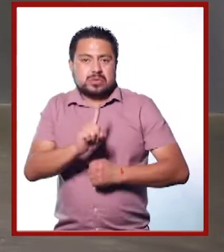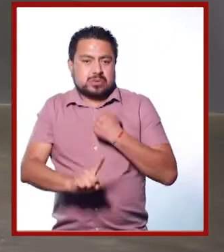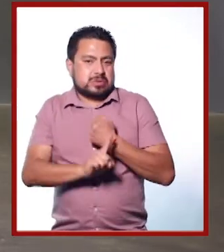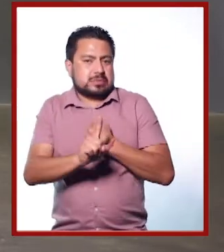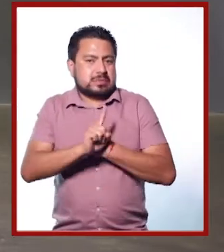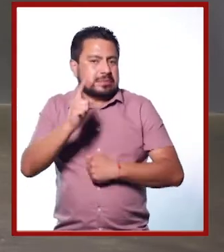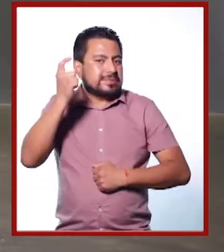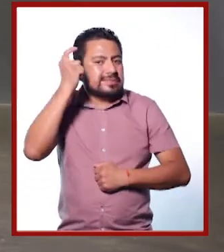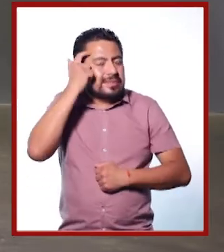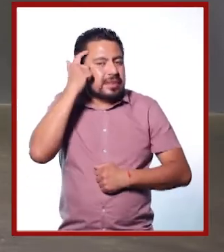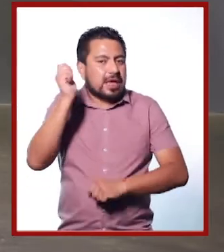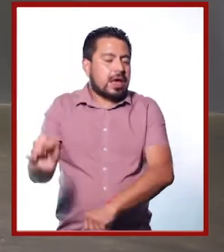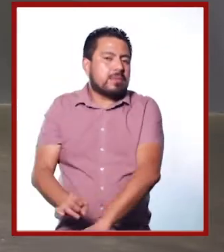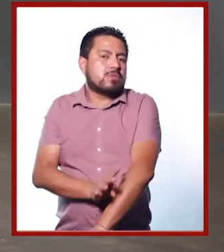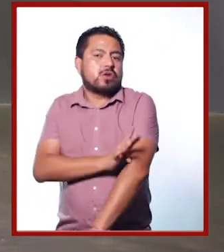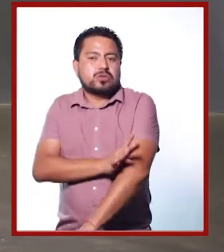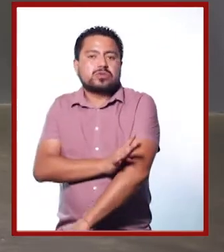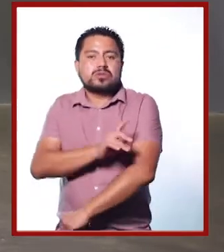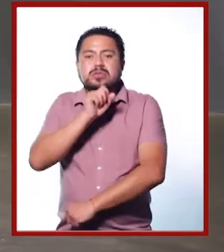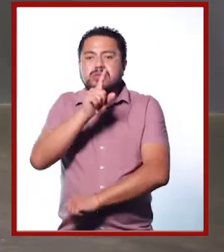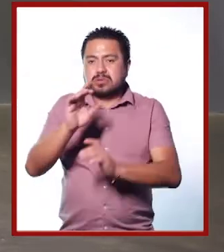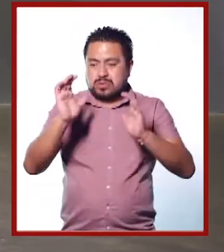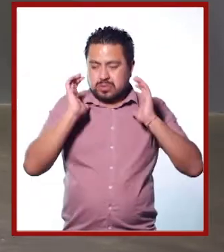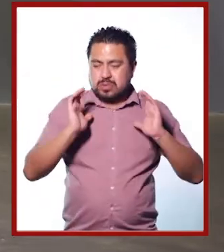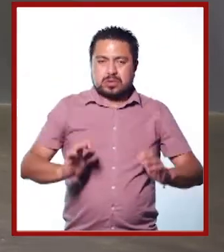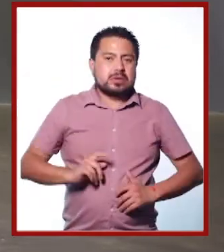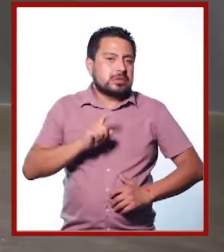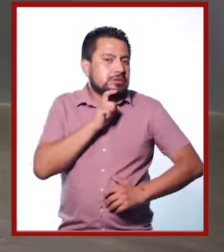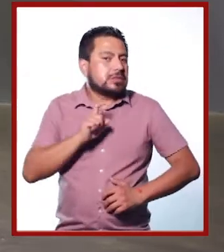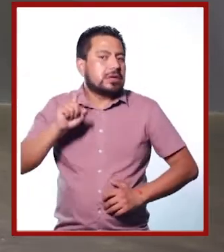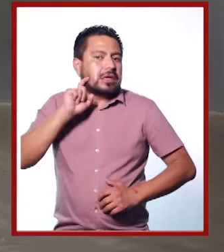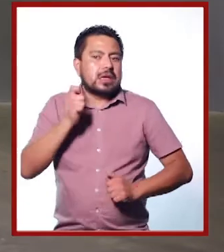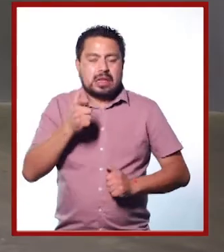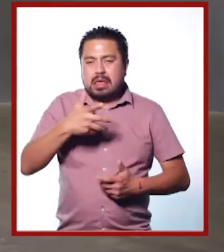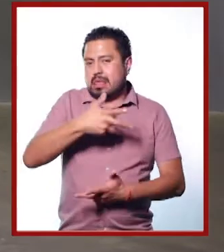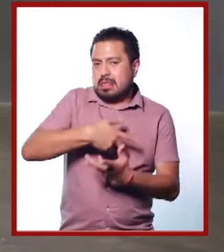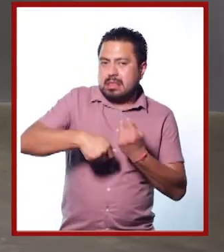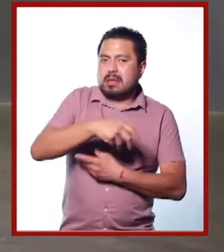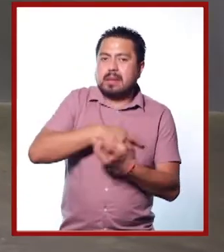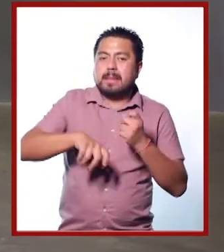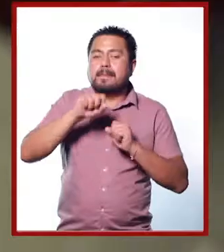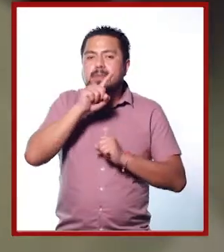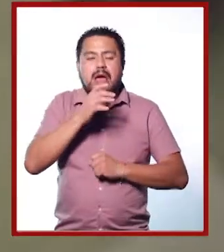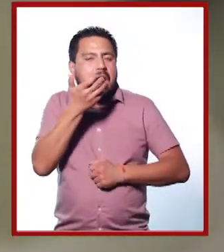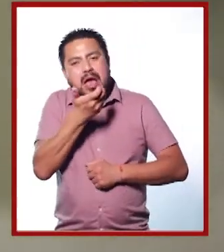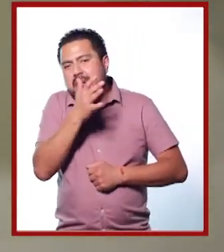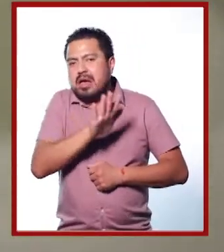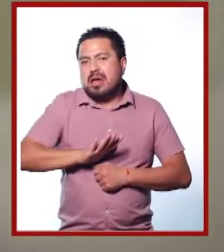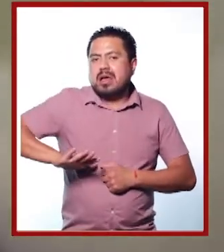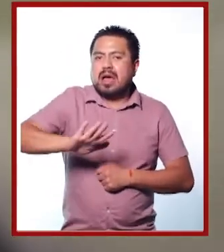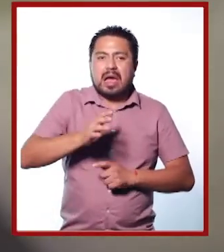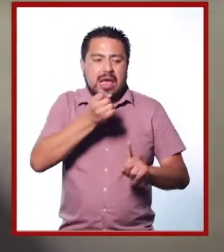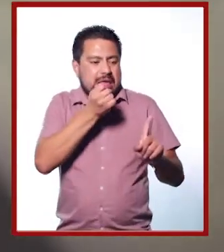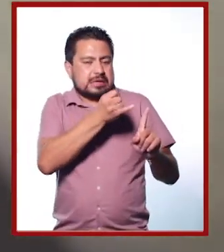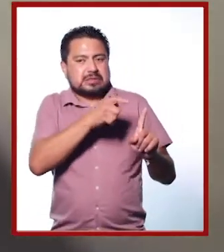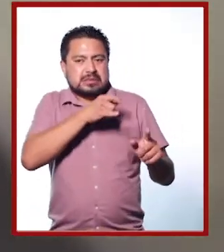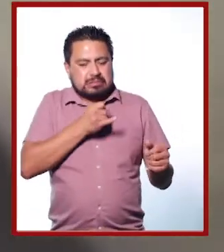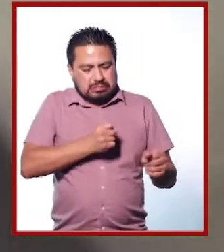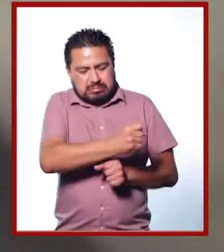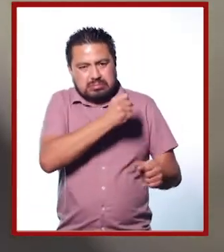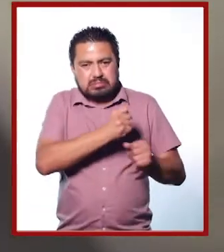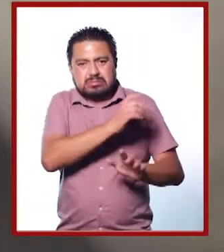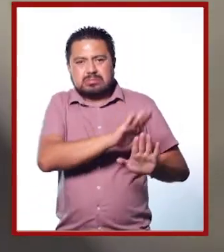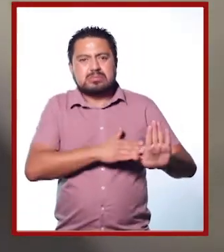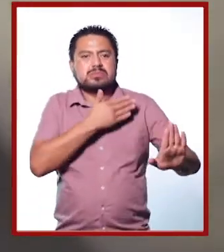psicológico, intelectual, emocional, físico, sexual y económico. Es común que este tipo de violencia